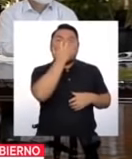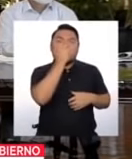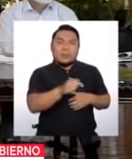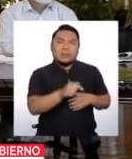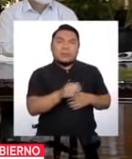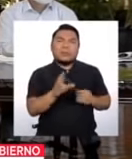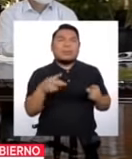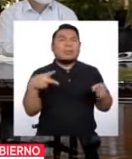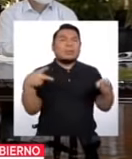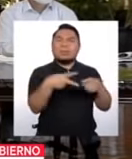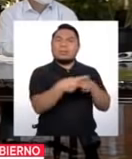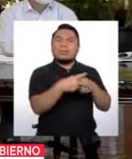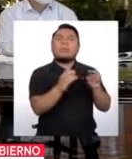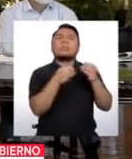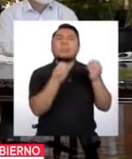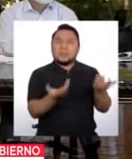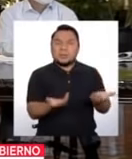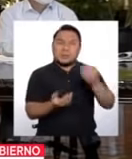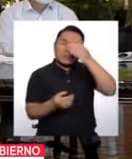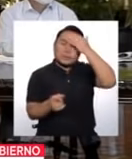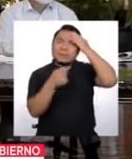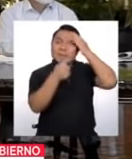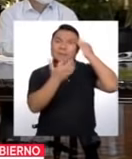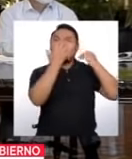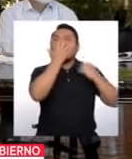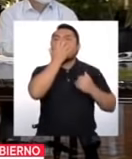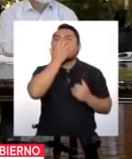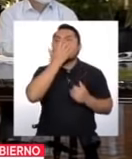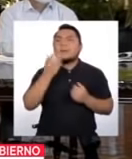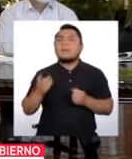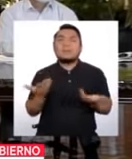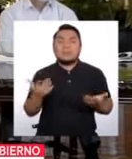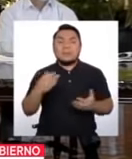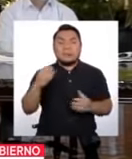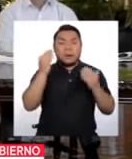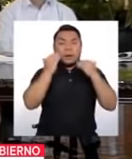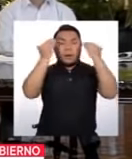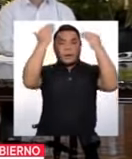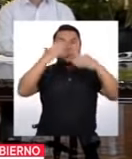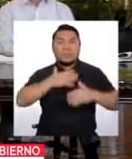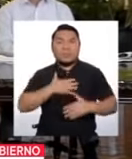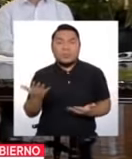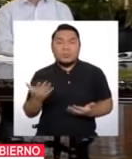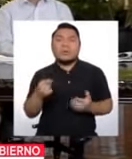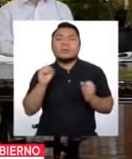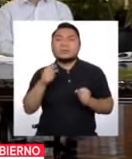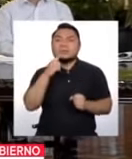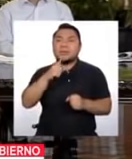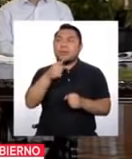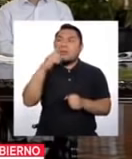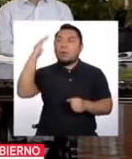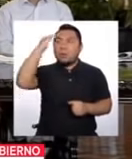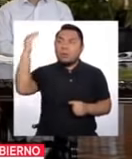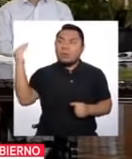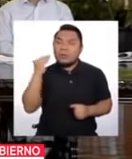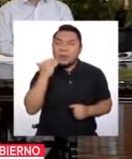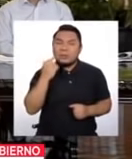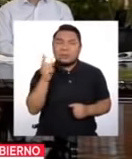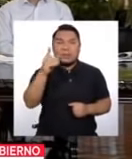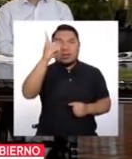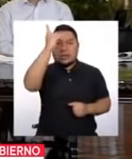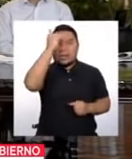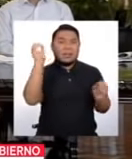su construcción? De igual modo, los ventiladores mecánicos para adultos y neonatales son coreanos y no alemanes.